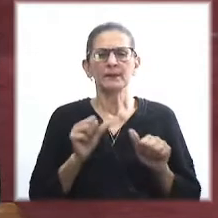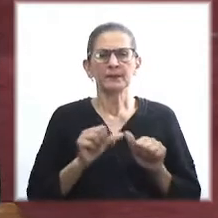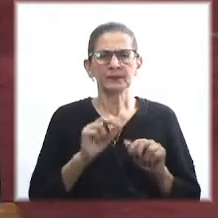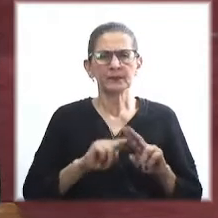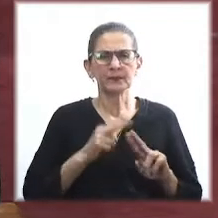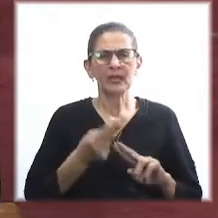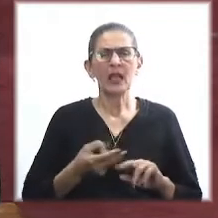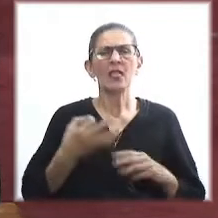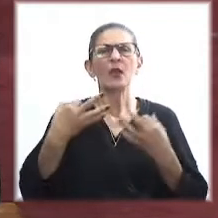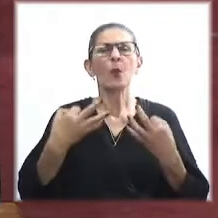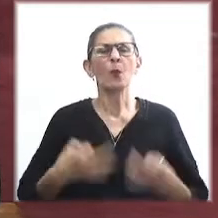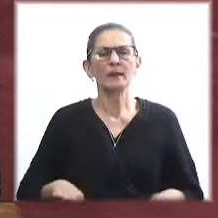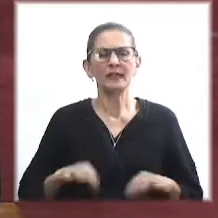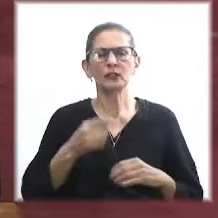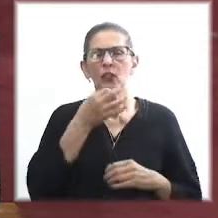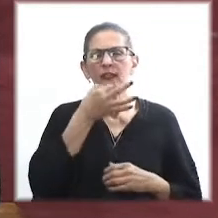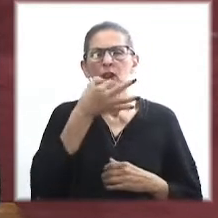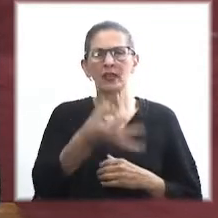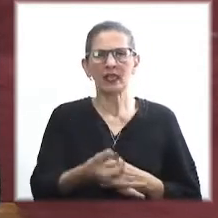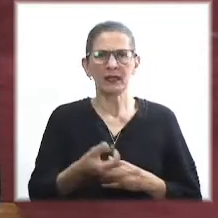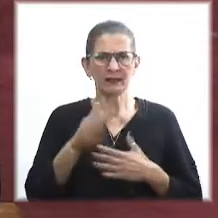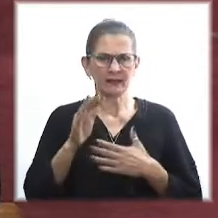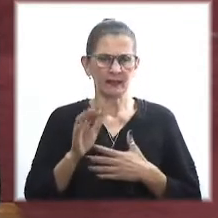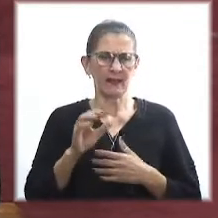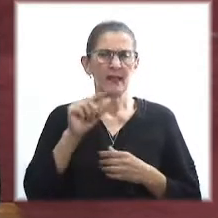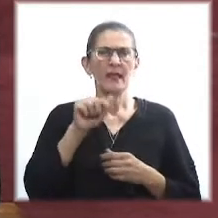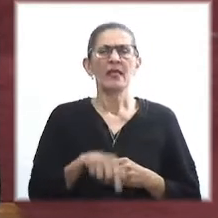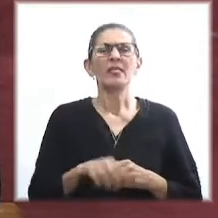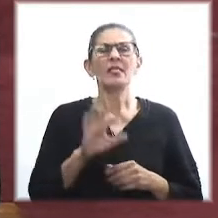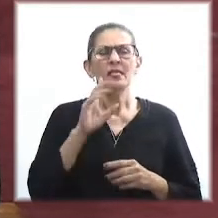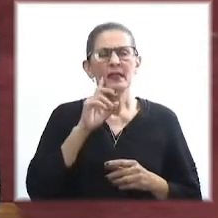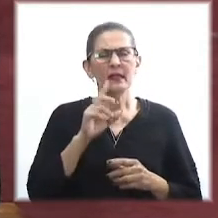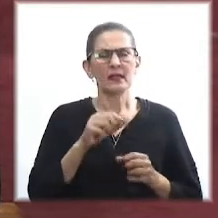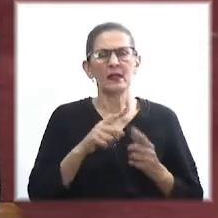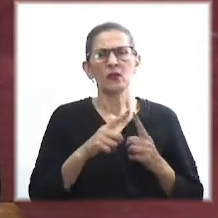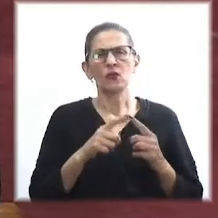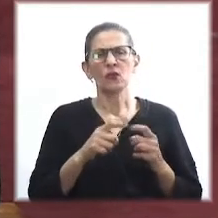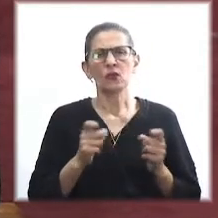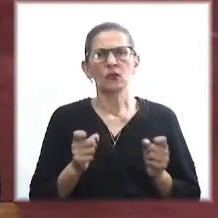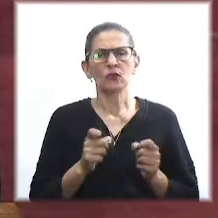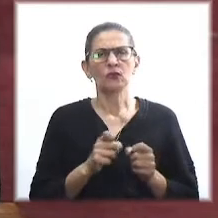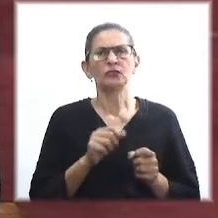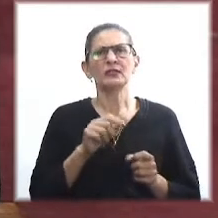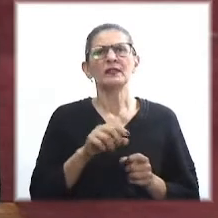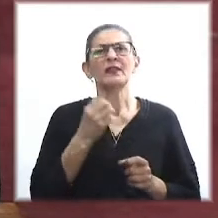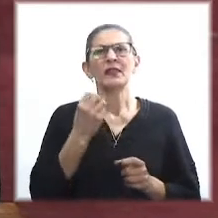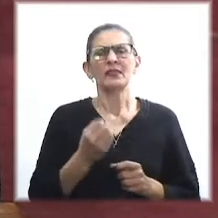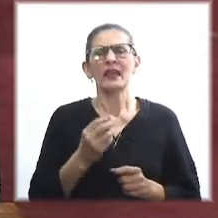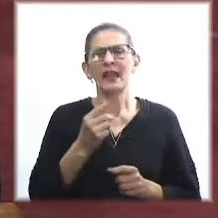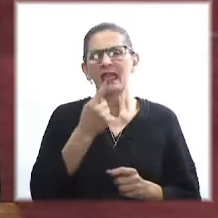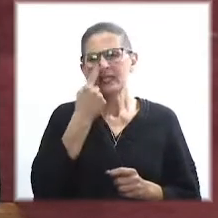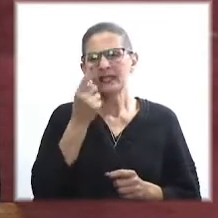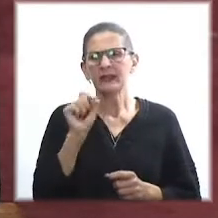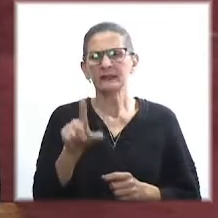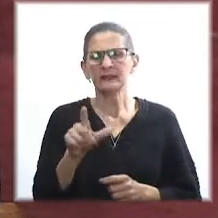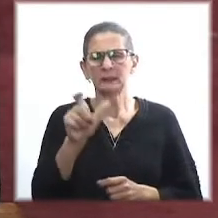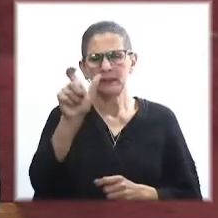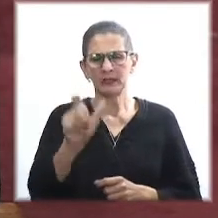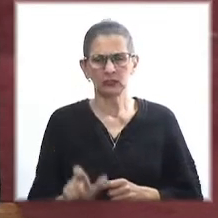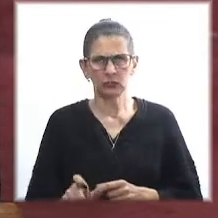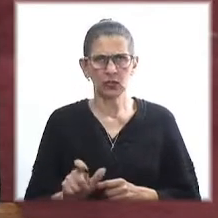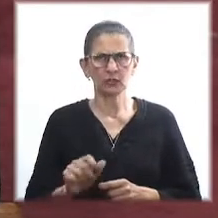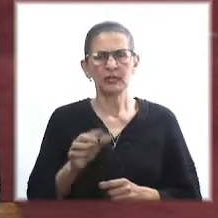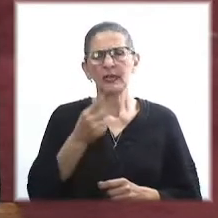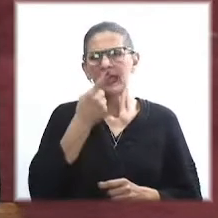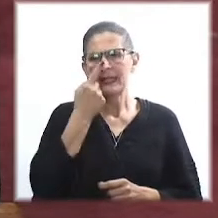de cumplimiento de la palabra empeñada, de desprendimiento del interés personal en aras